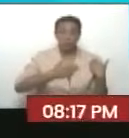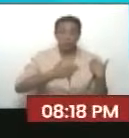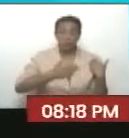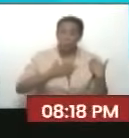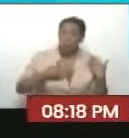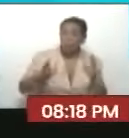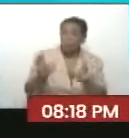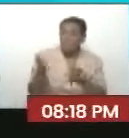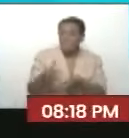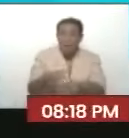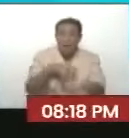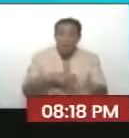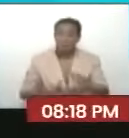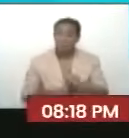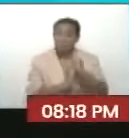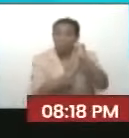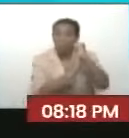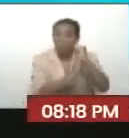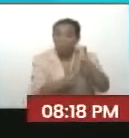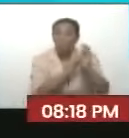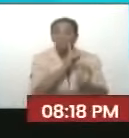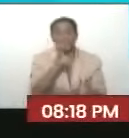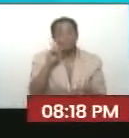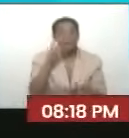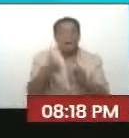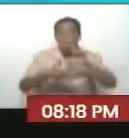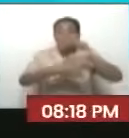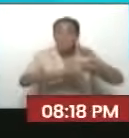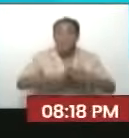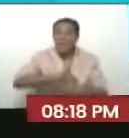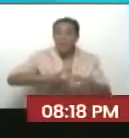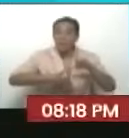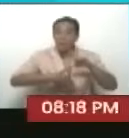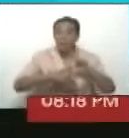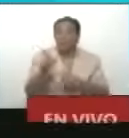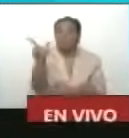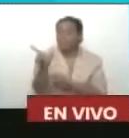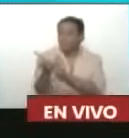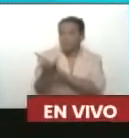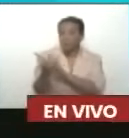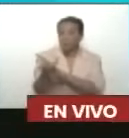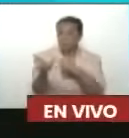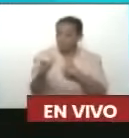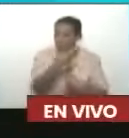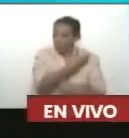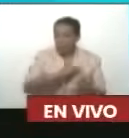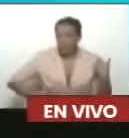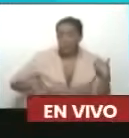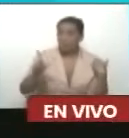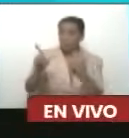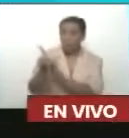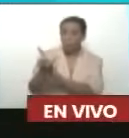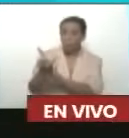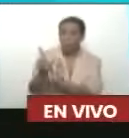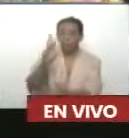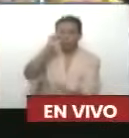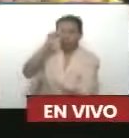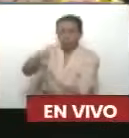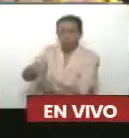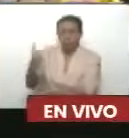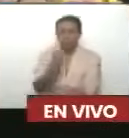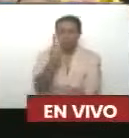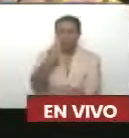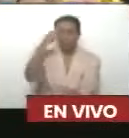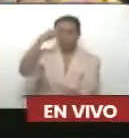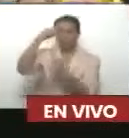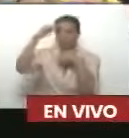grande que hay en Venezuela y creo que en América Latina, el Partido Socialista Unido de Venezuela. Pero yo no me puedo convertir en